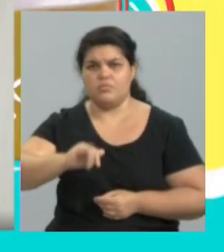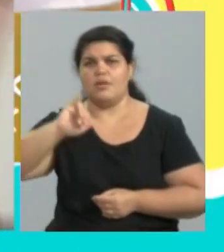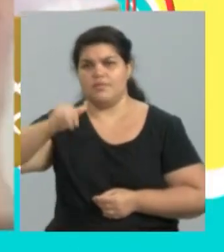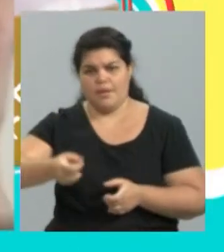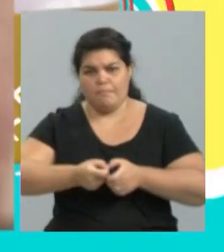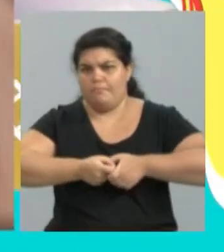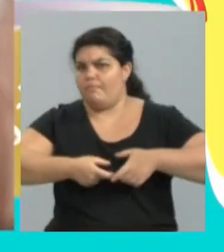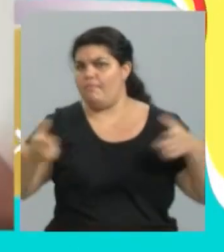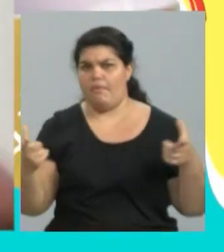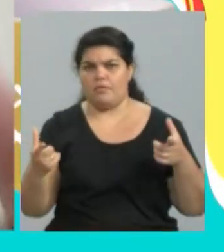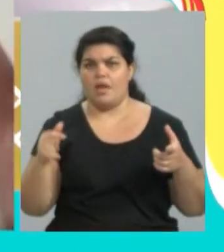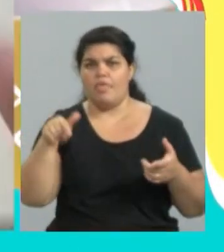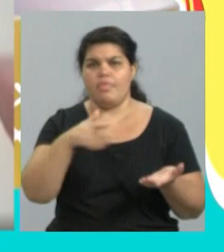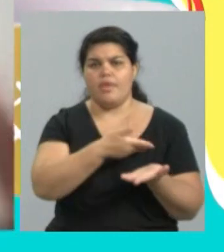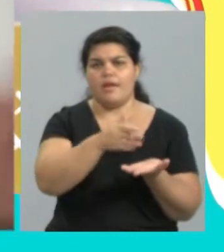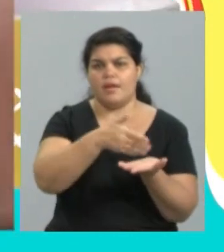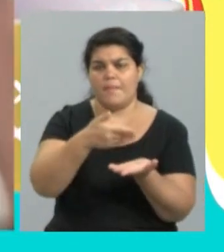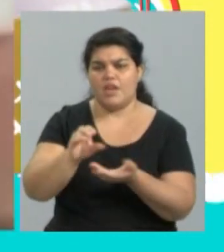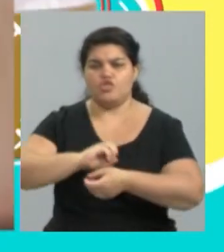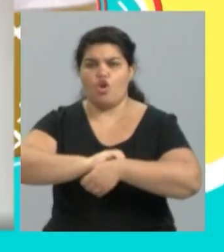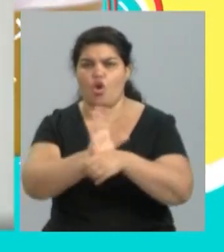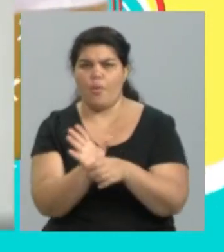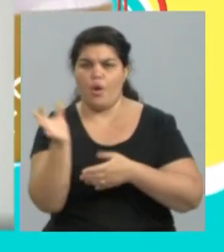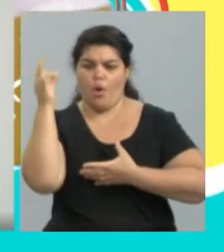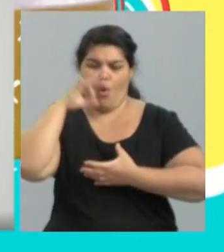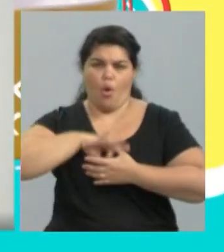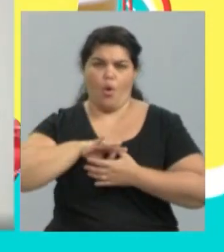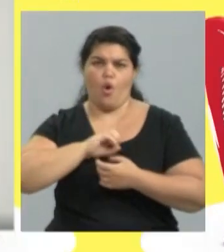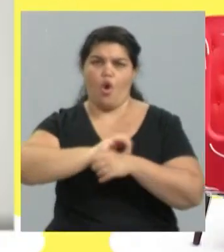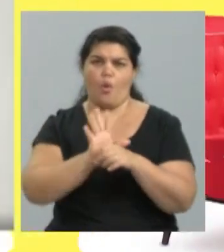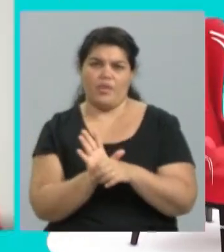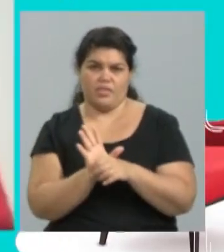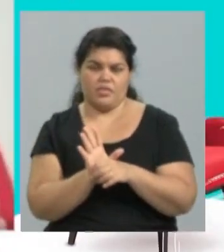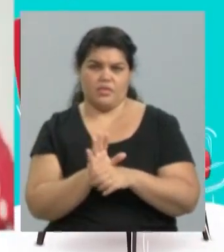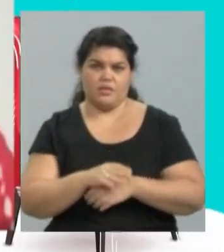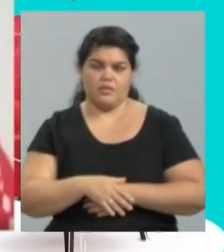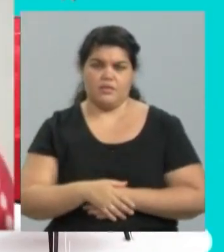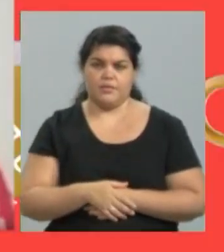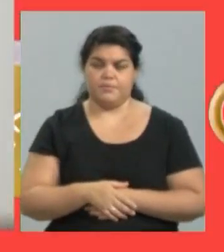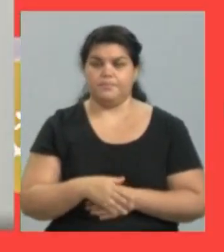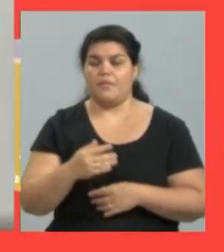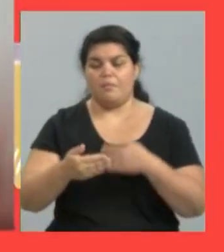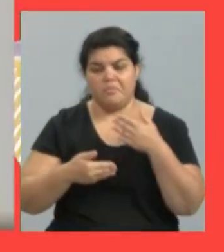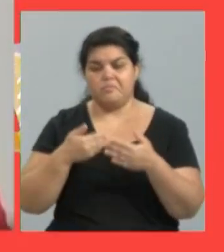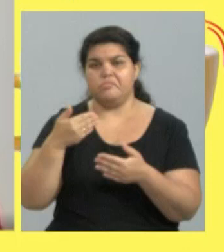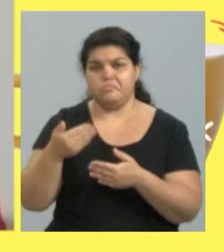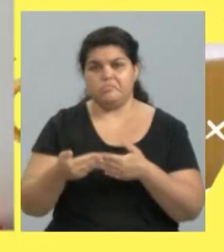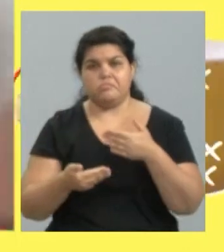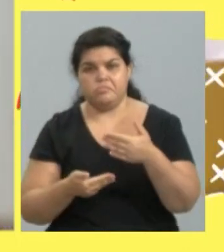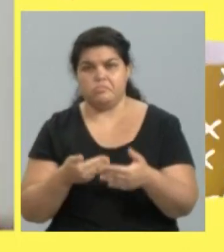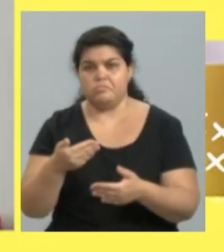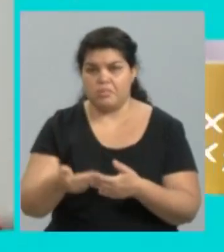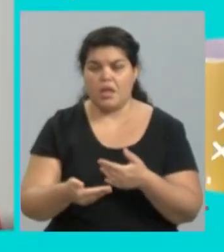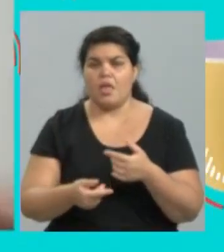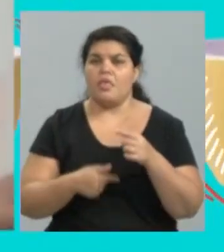la discriminación, sería por portación de COVID en principio. Claro, Y sí. ya después, bueno, la gente, como